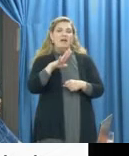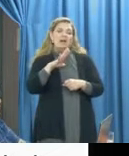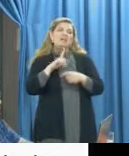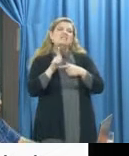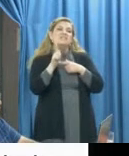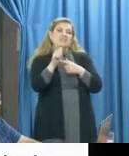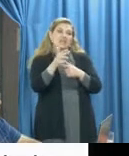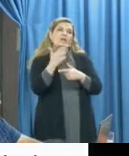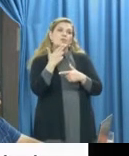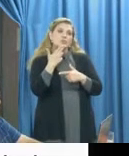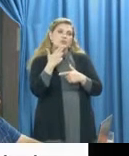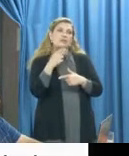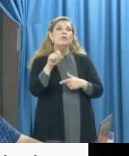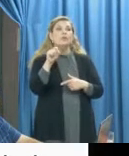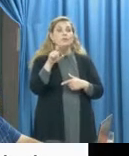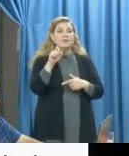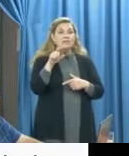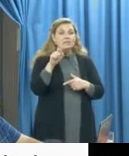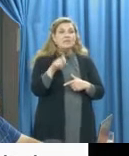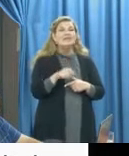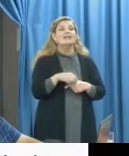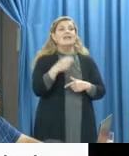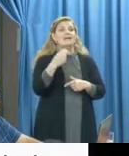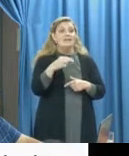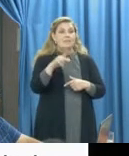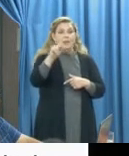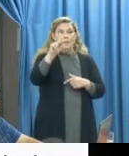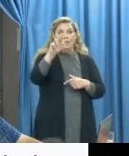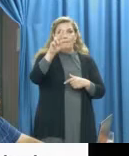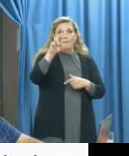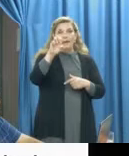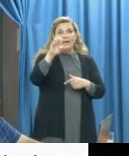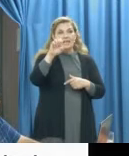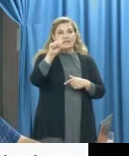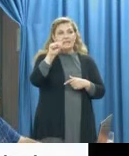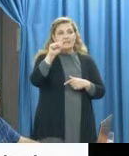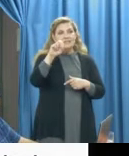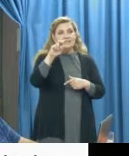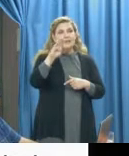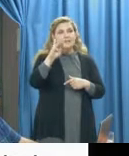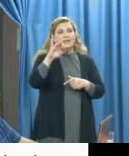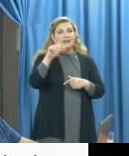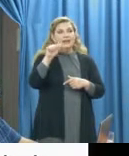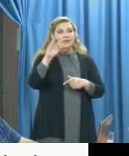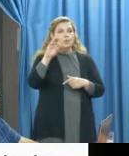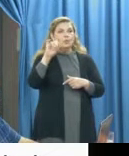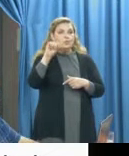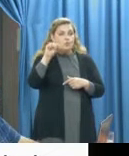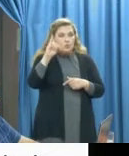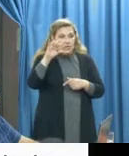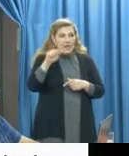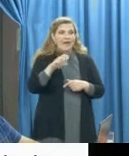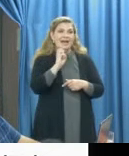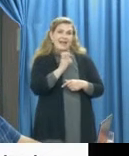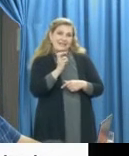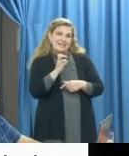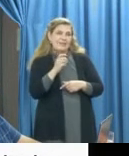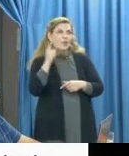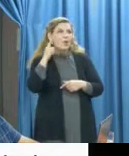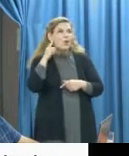usan. También se llega a usar el término presbiacusia, pero esto es una pérdida que se adquirió con la